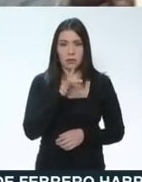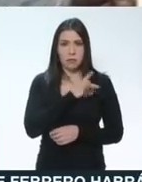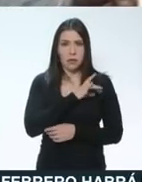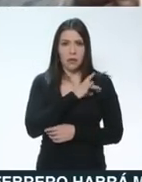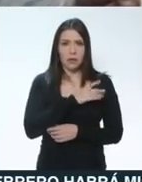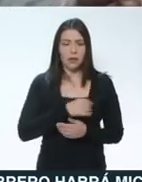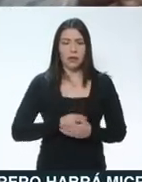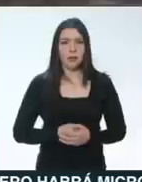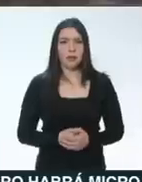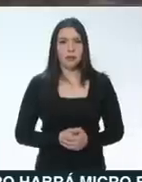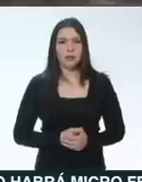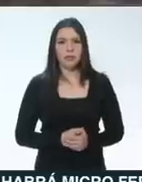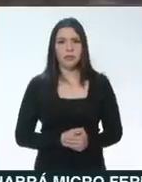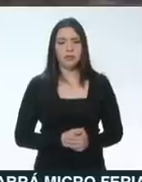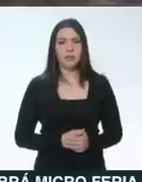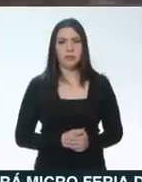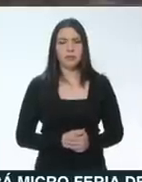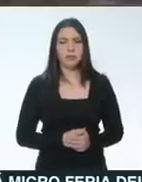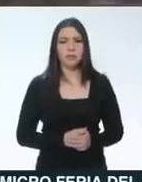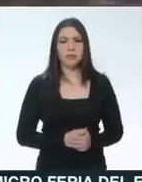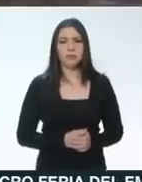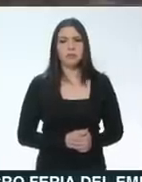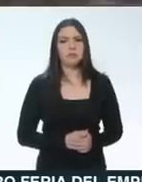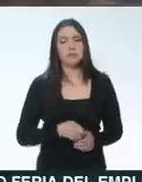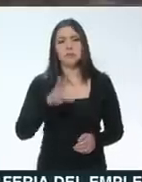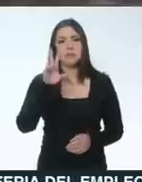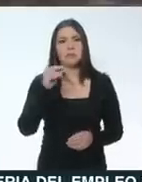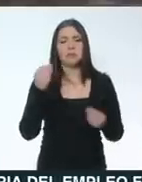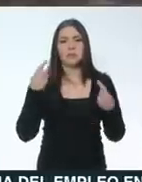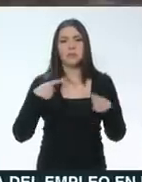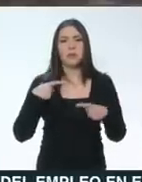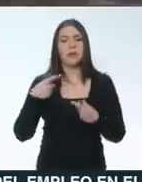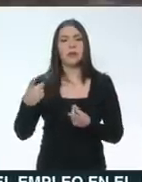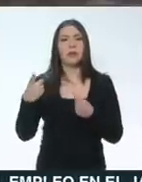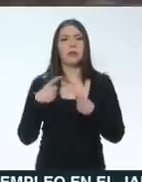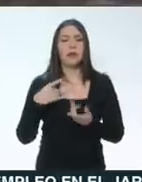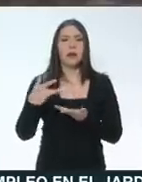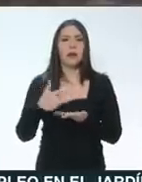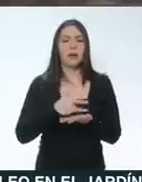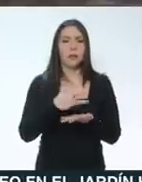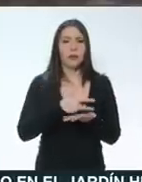No, fíjate que yo he recibido todo el apoyo necesario, principalmente